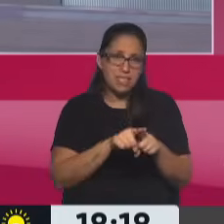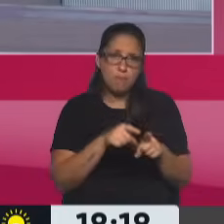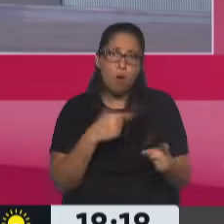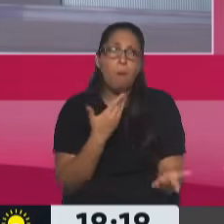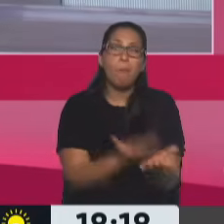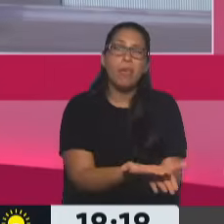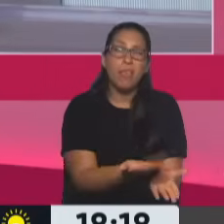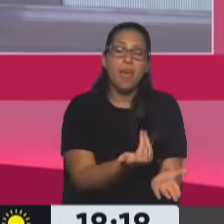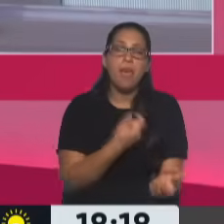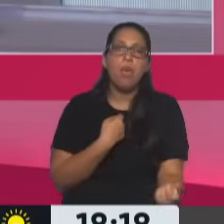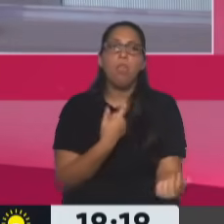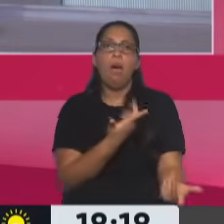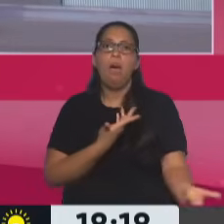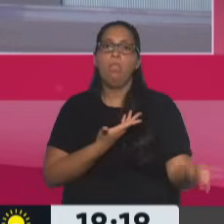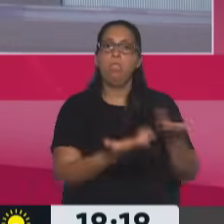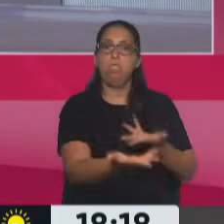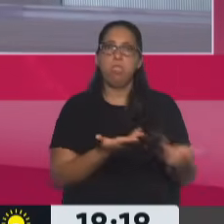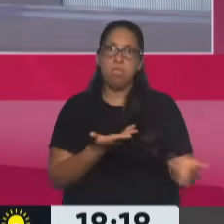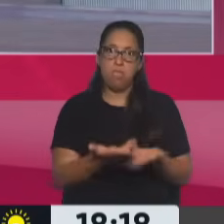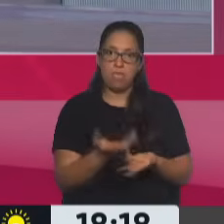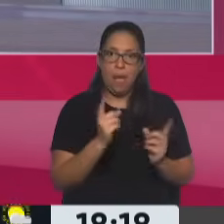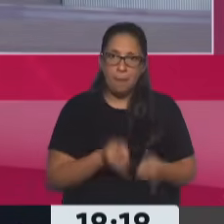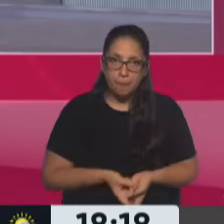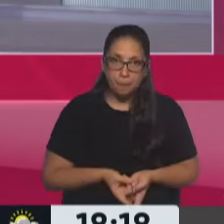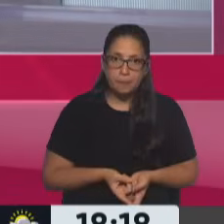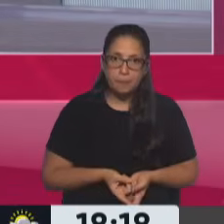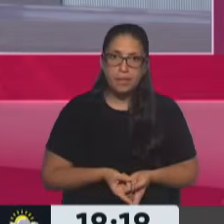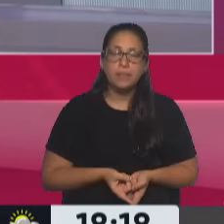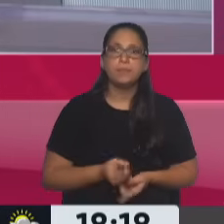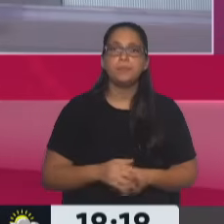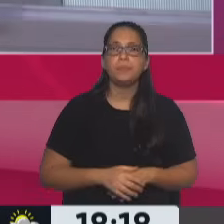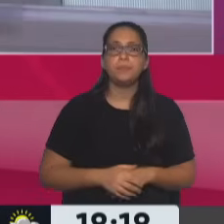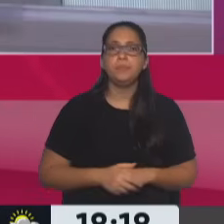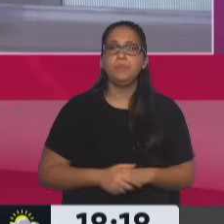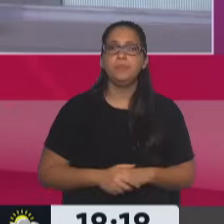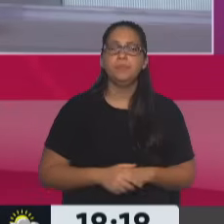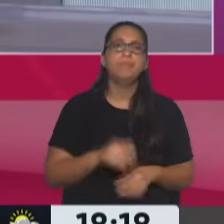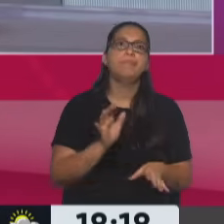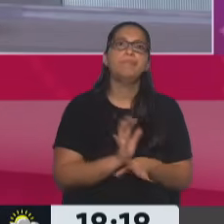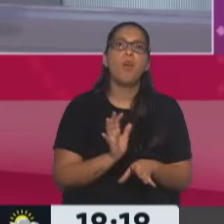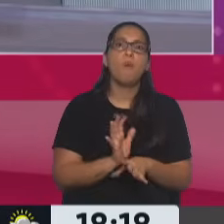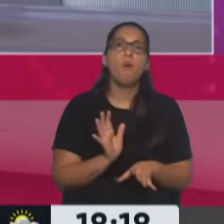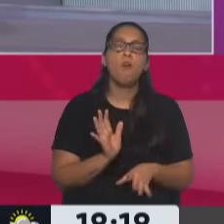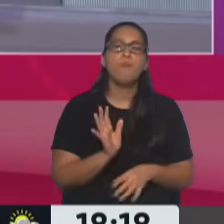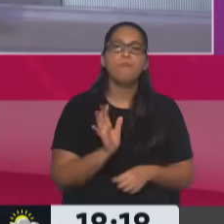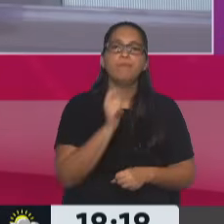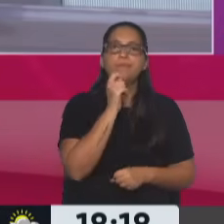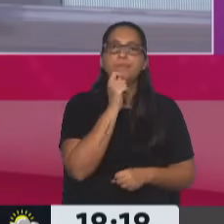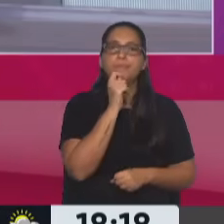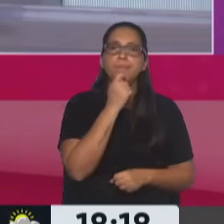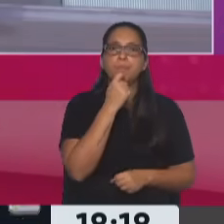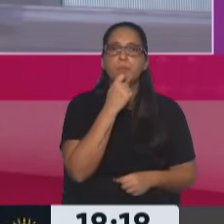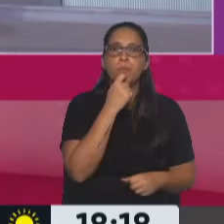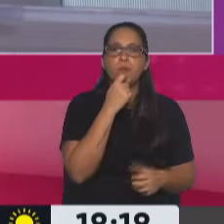lo que suceda es aumentar el pie de fuerza norteamericano, esto es volver a un número, no digo similar, pero sí un